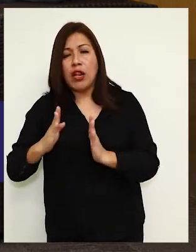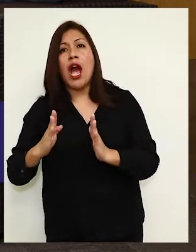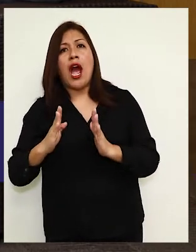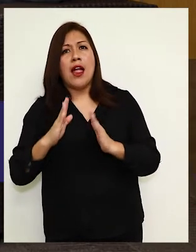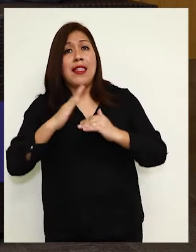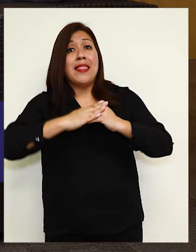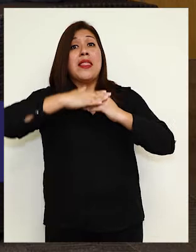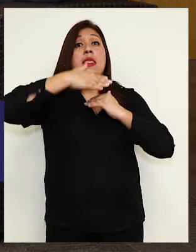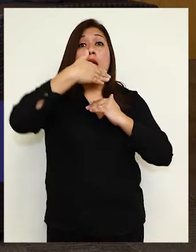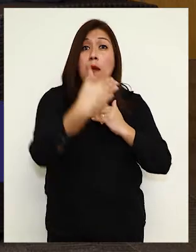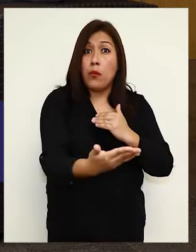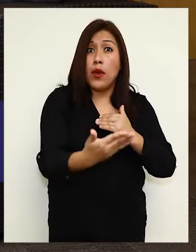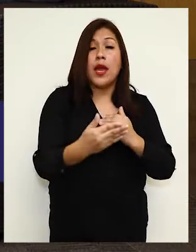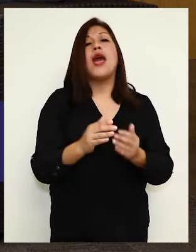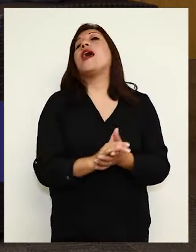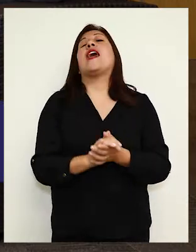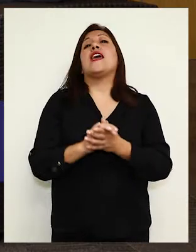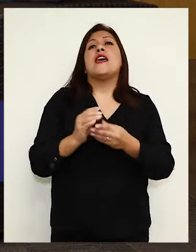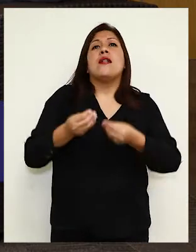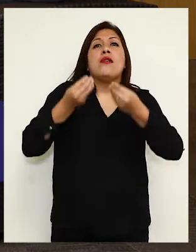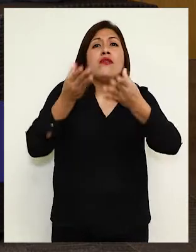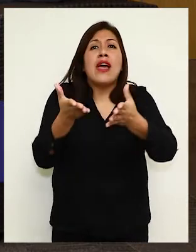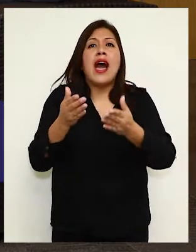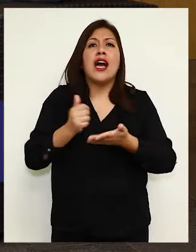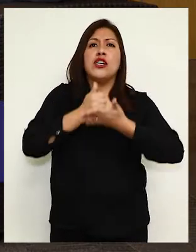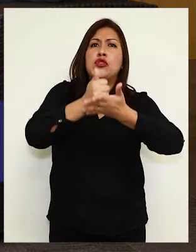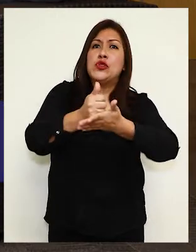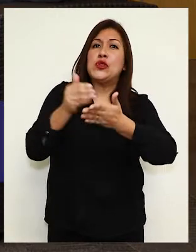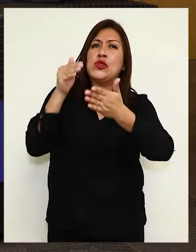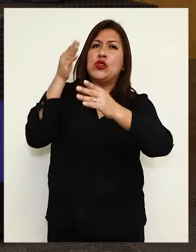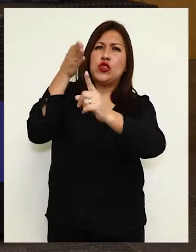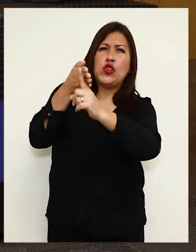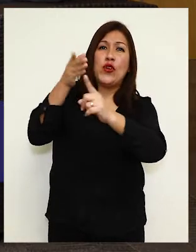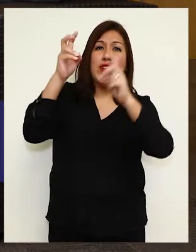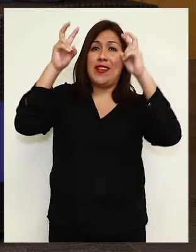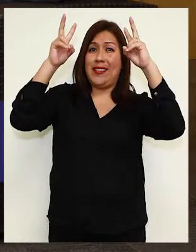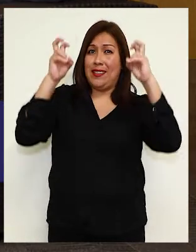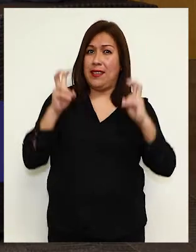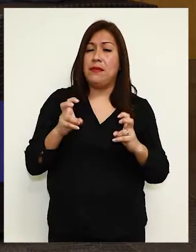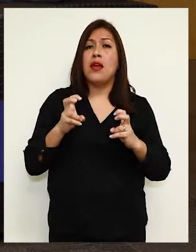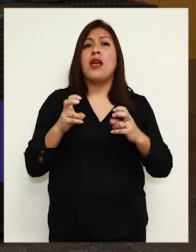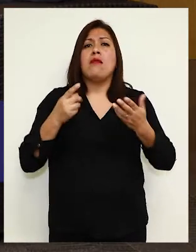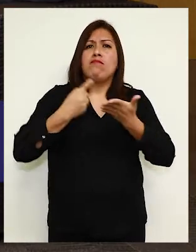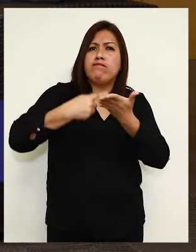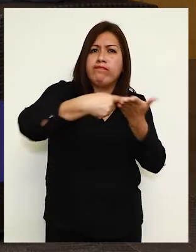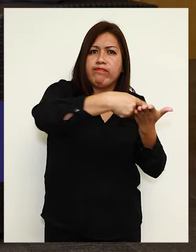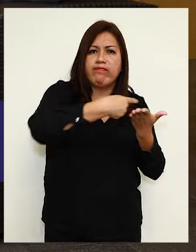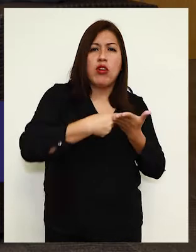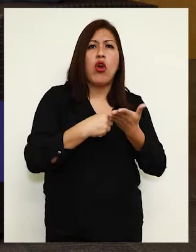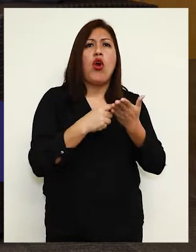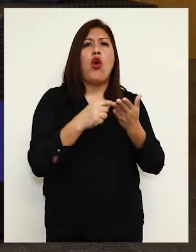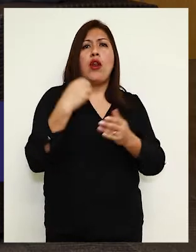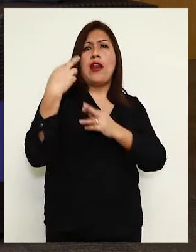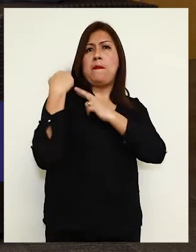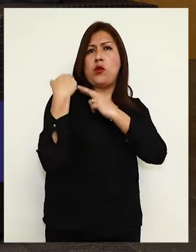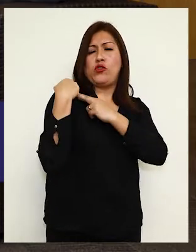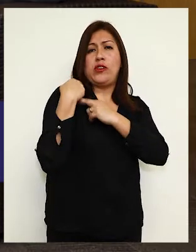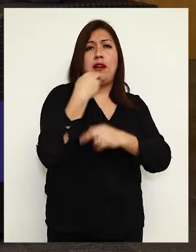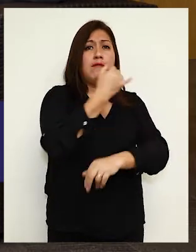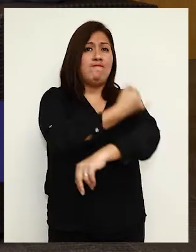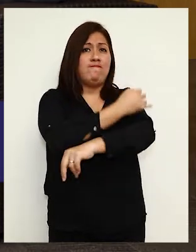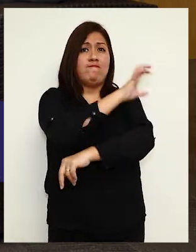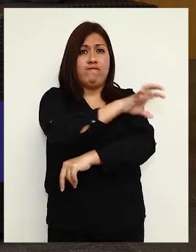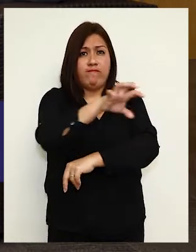en la materia y coordinar permanentemente con cada uno de los sectores involucrados en el tema de la